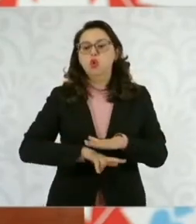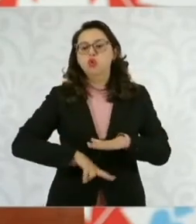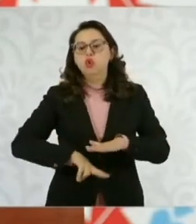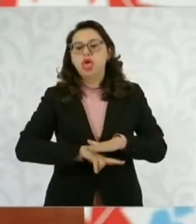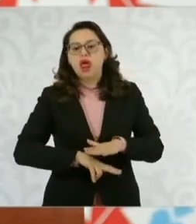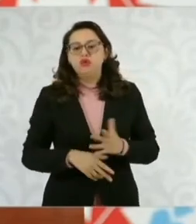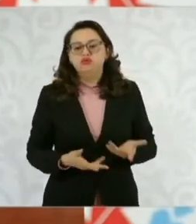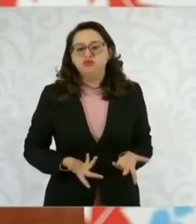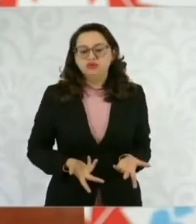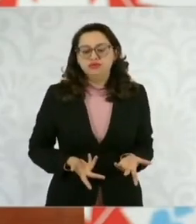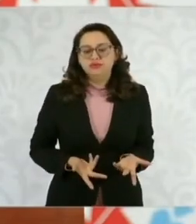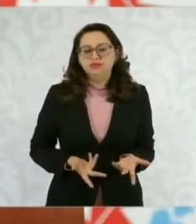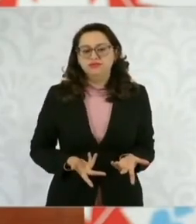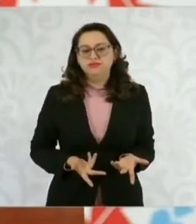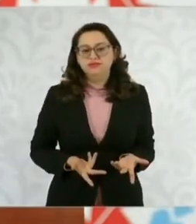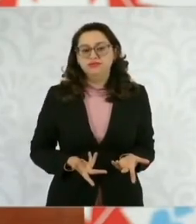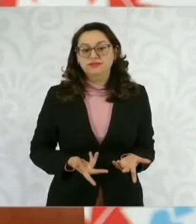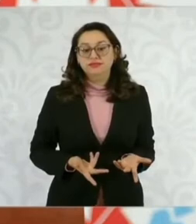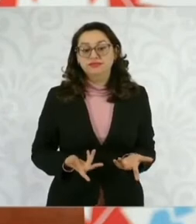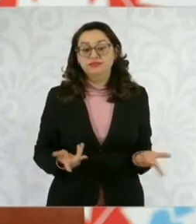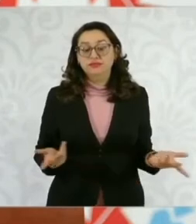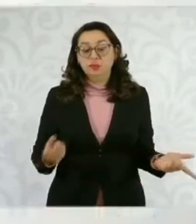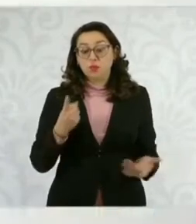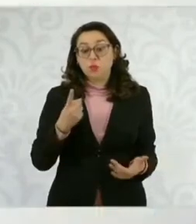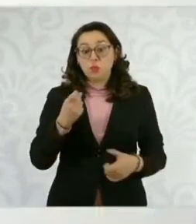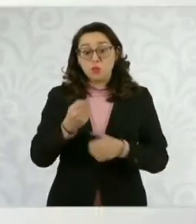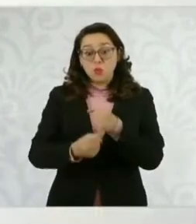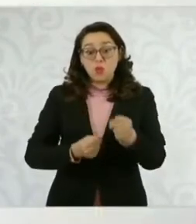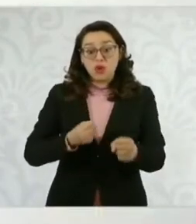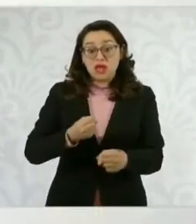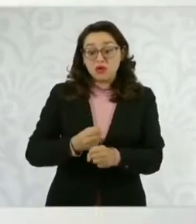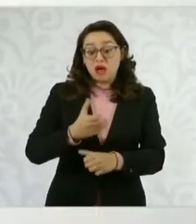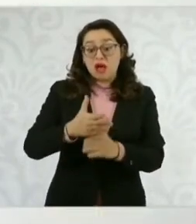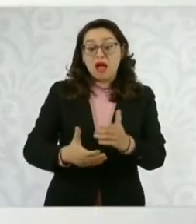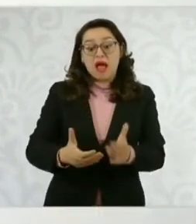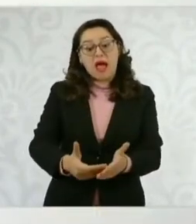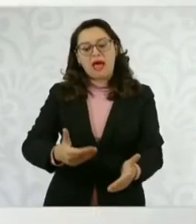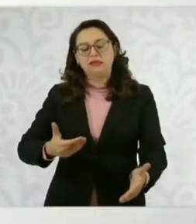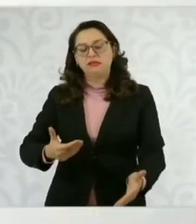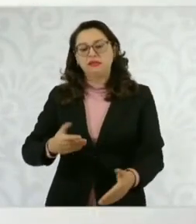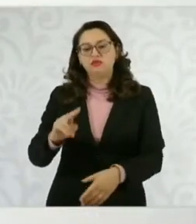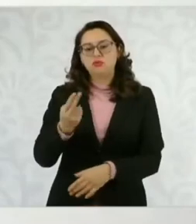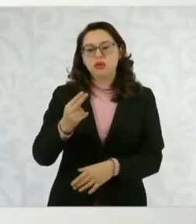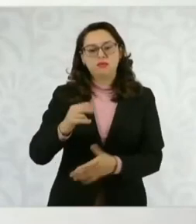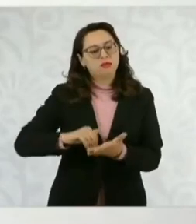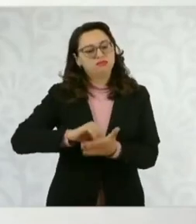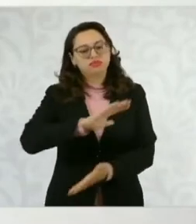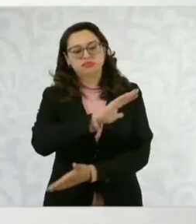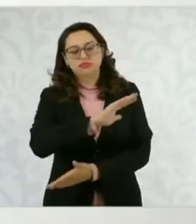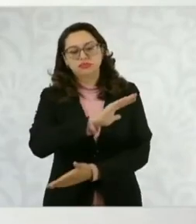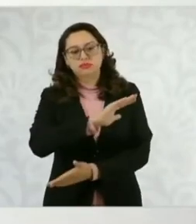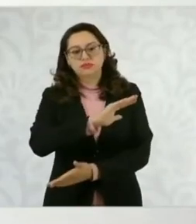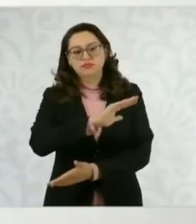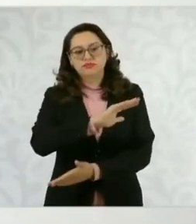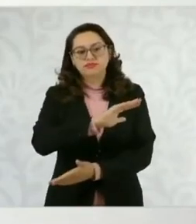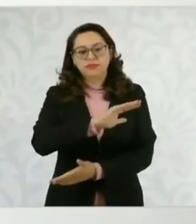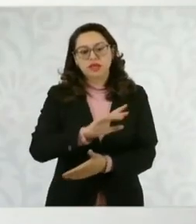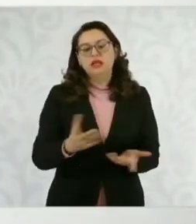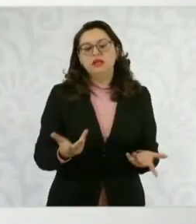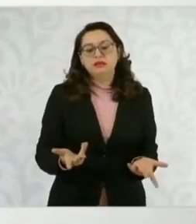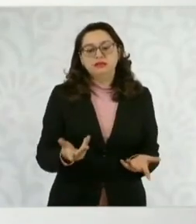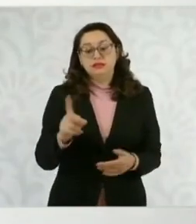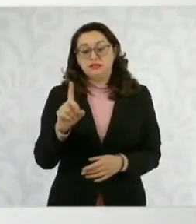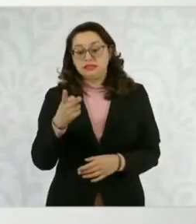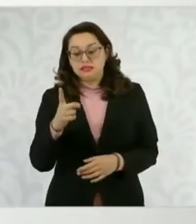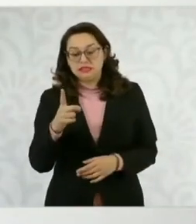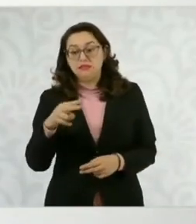de ellos, y antes de que termine el año se les da de baja y en enero se vuelven a contratar, para que no sean parte ni del